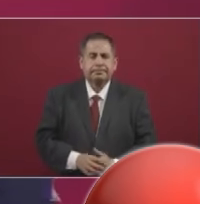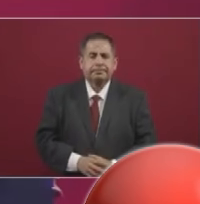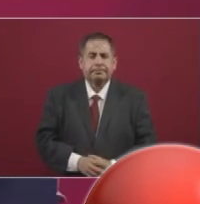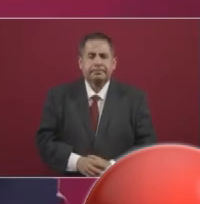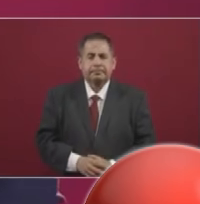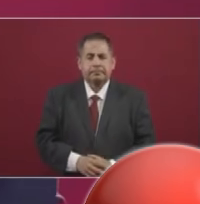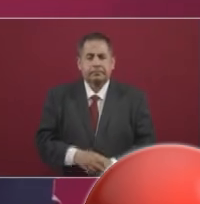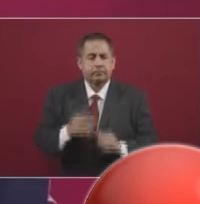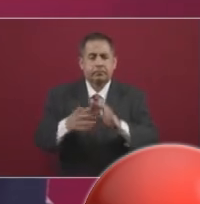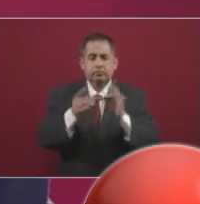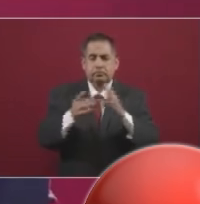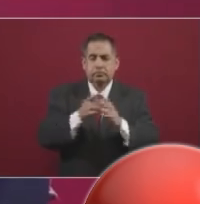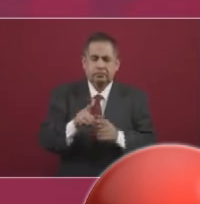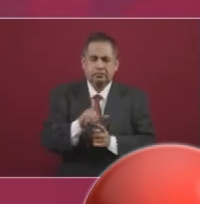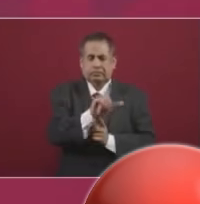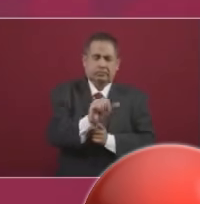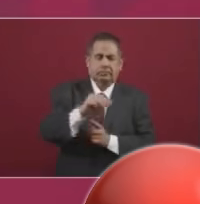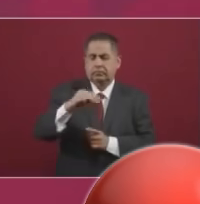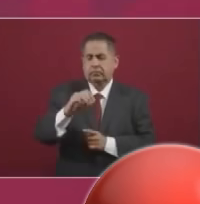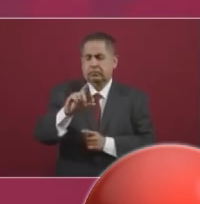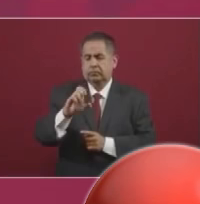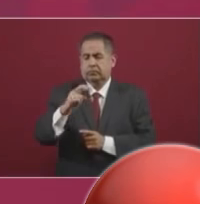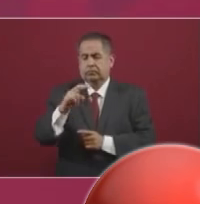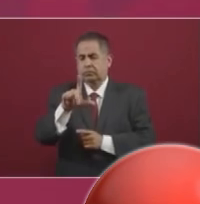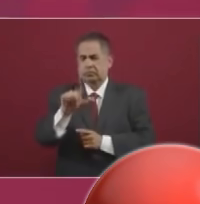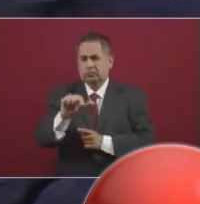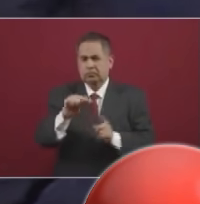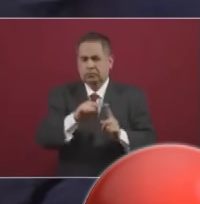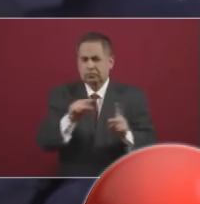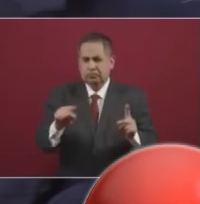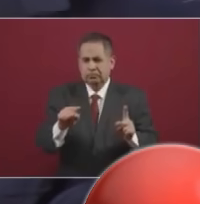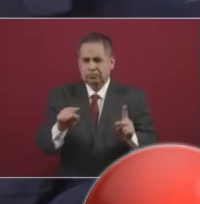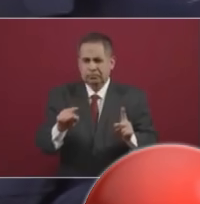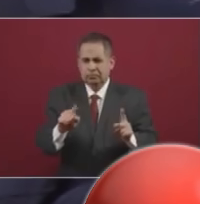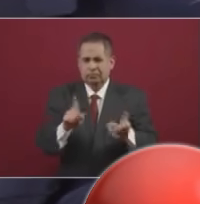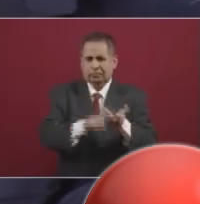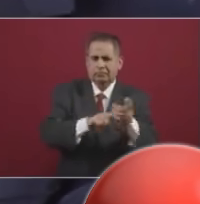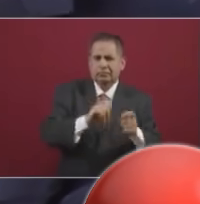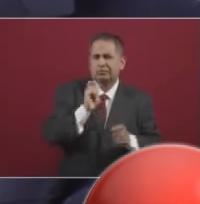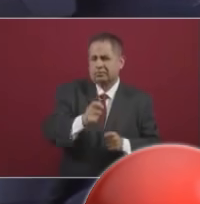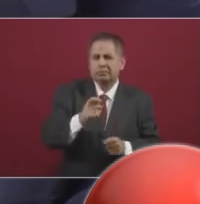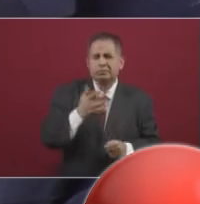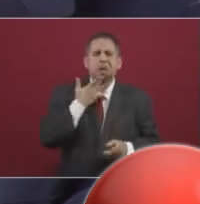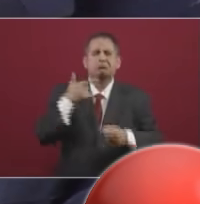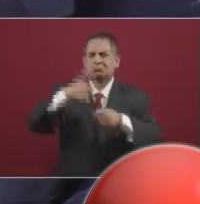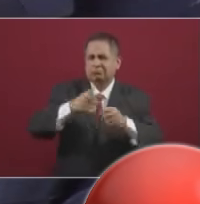Si vas a decir la molécula, cuando es la gasolina,